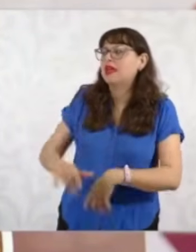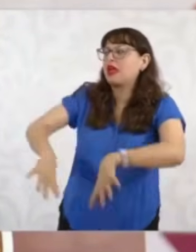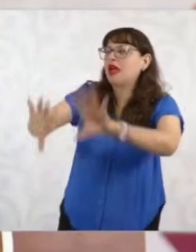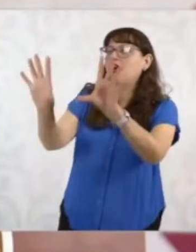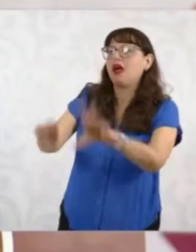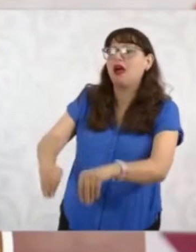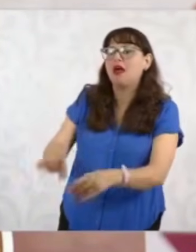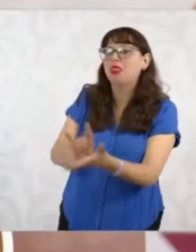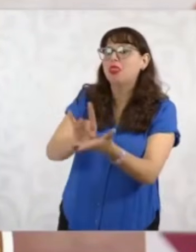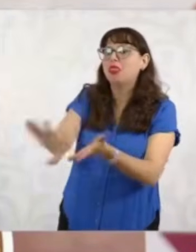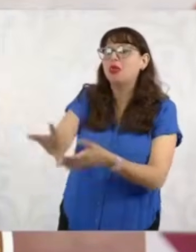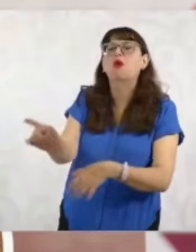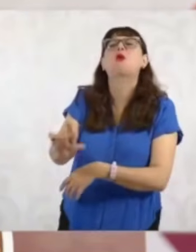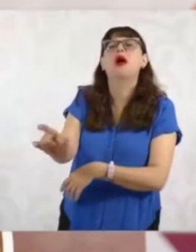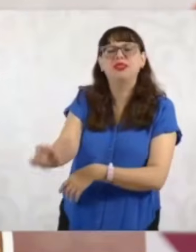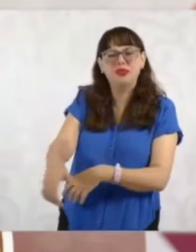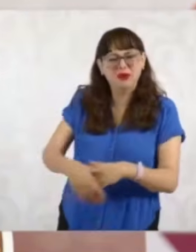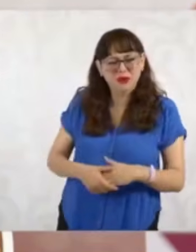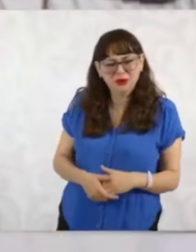cualquier medio,